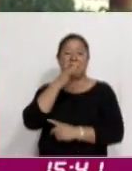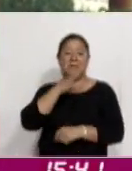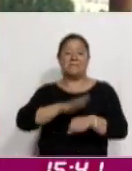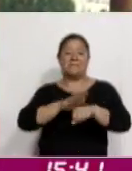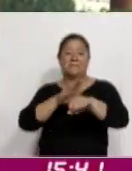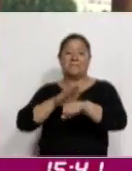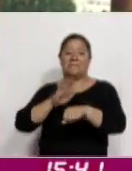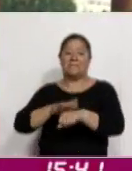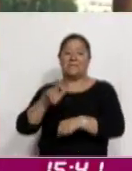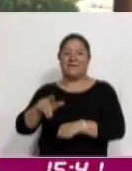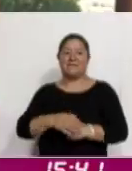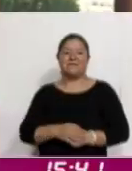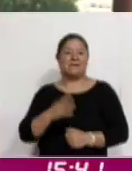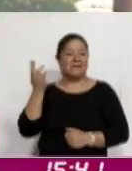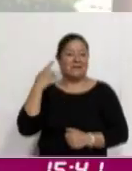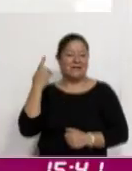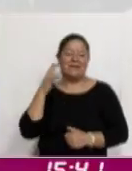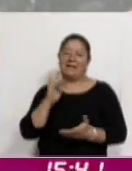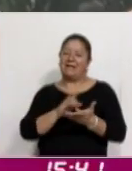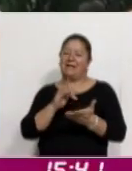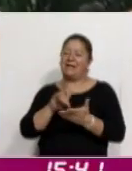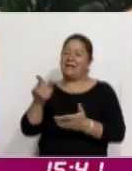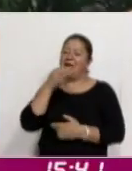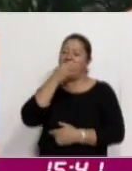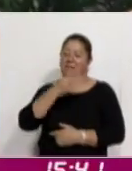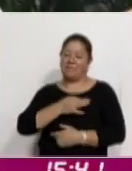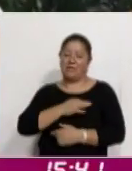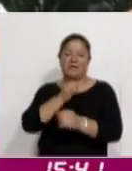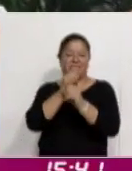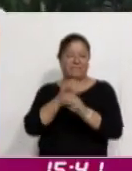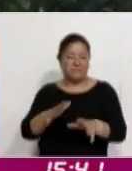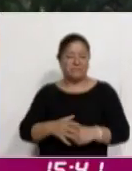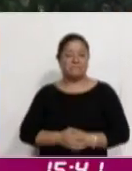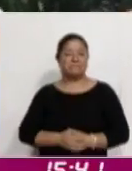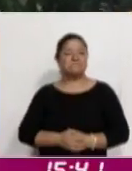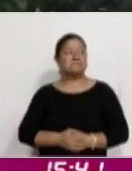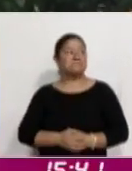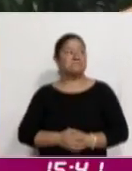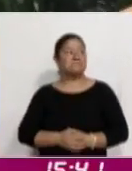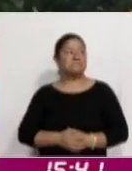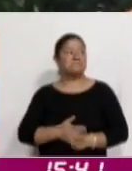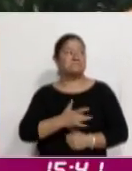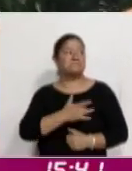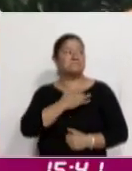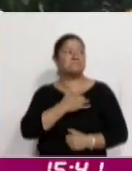gracias por informarnos cada día. Me parece un evento que va a estar muy